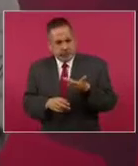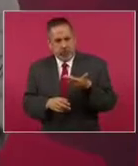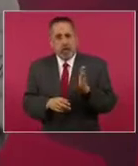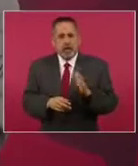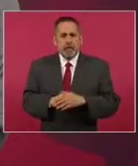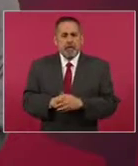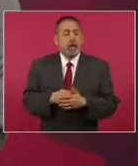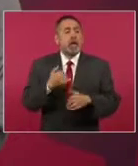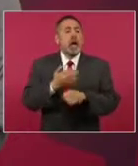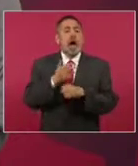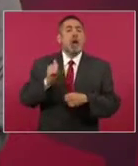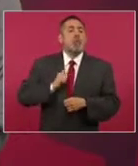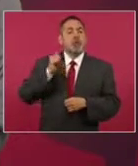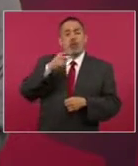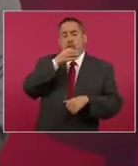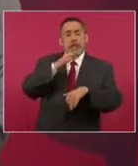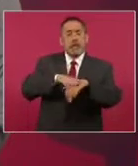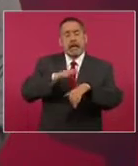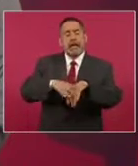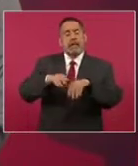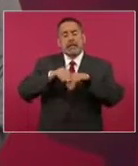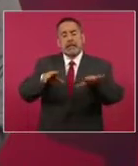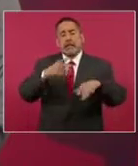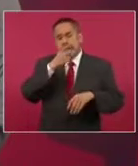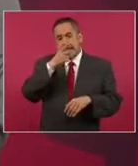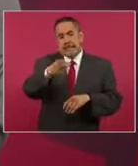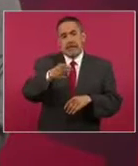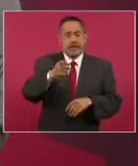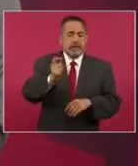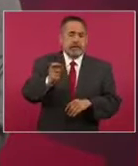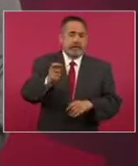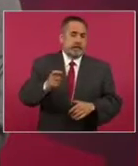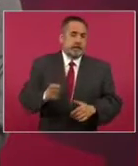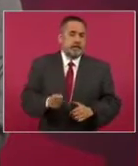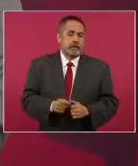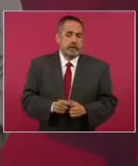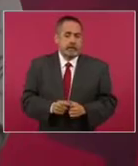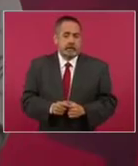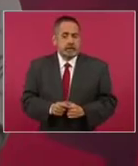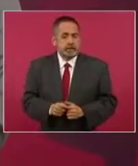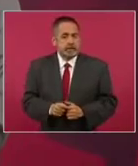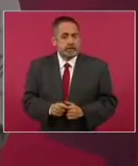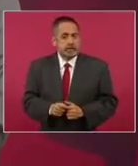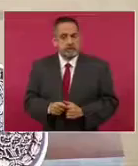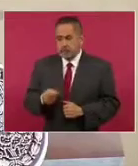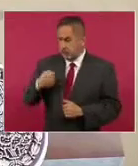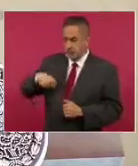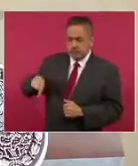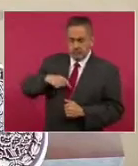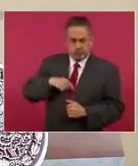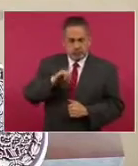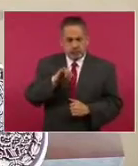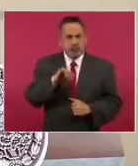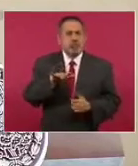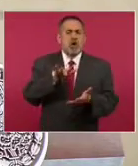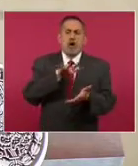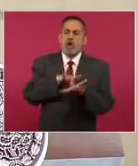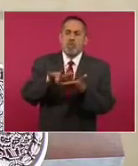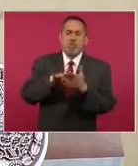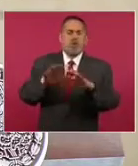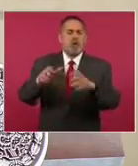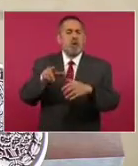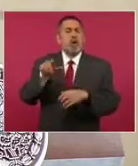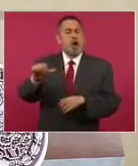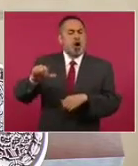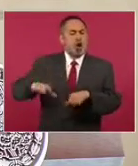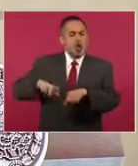aprovecho para decir que nosotros apoyamos al